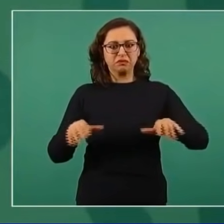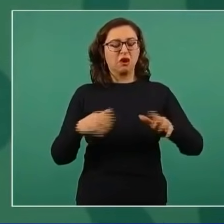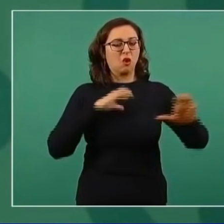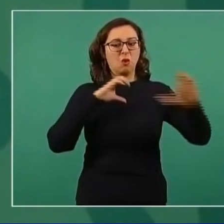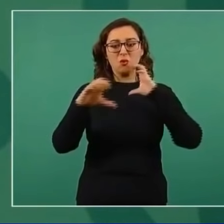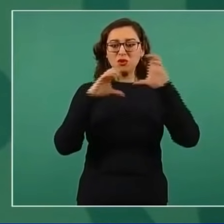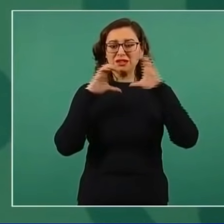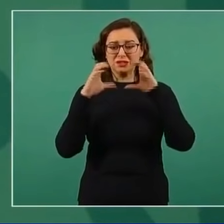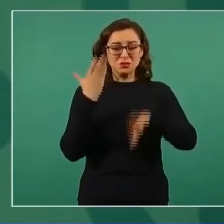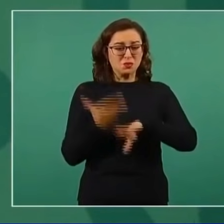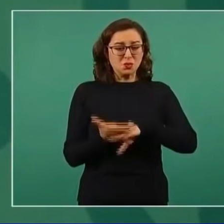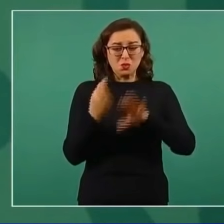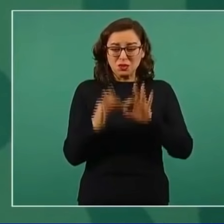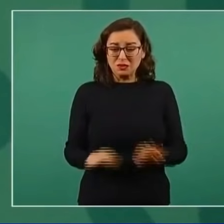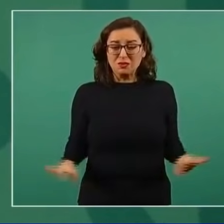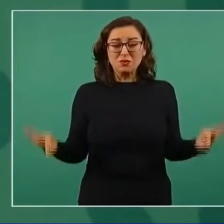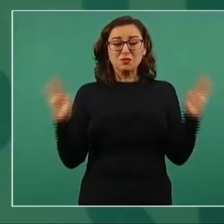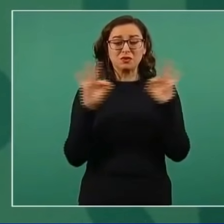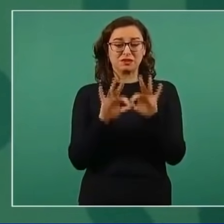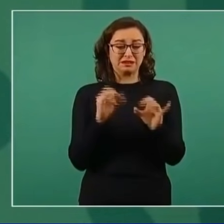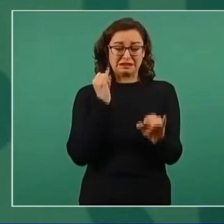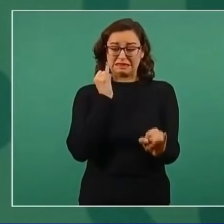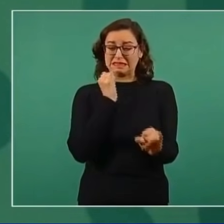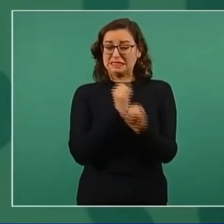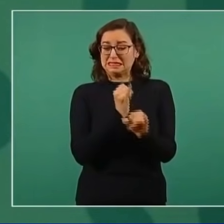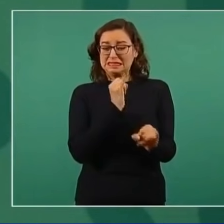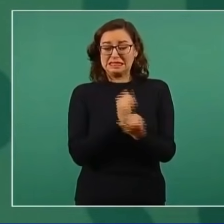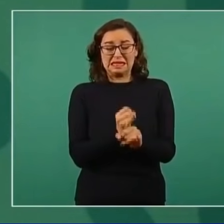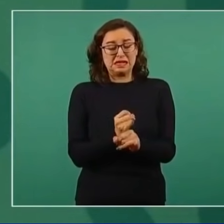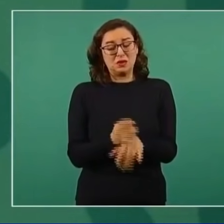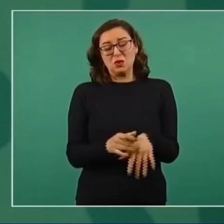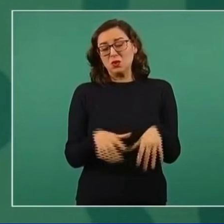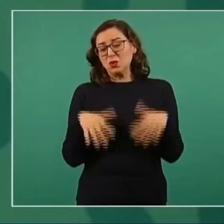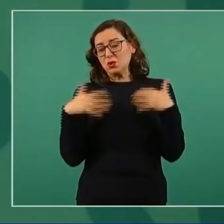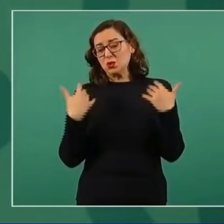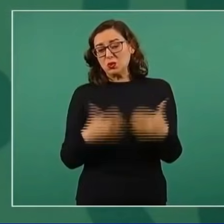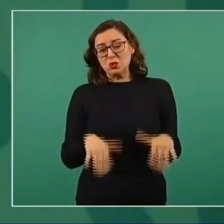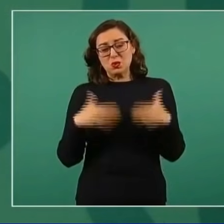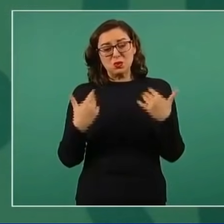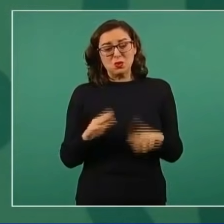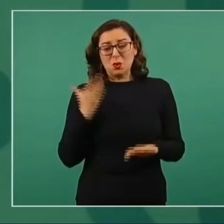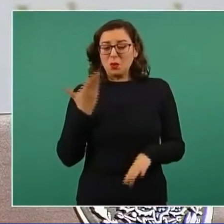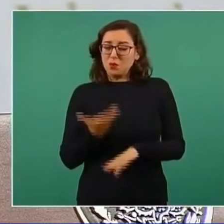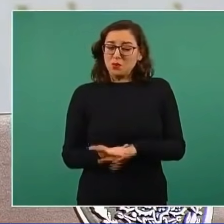fundamental, yo creo que es una de las aportaciones más